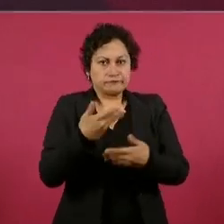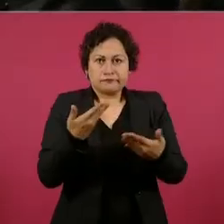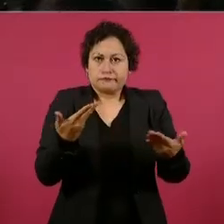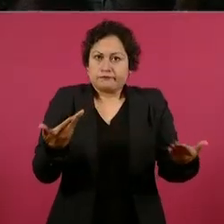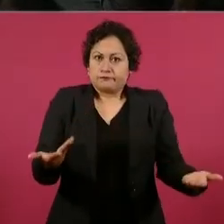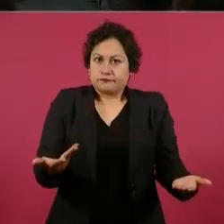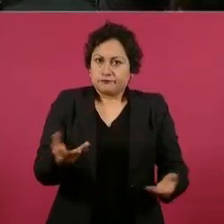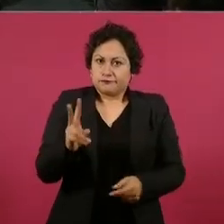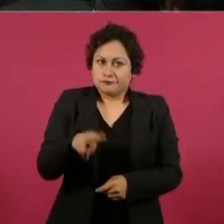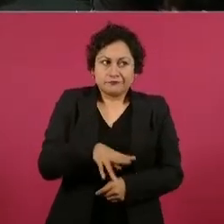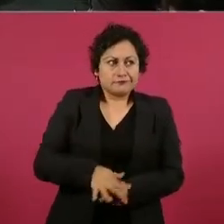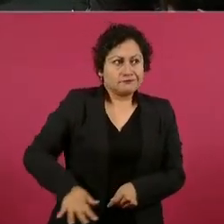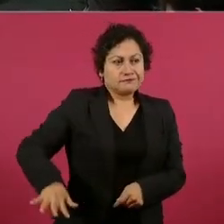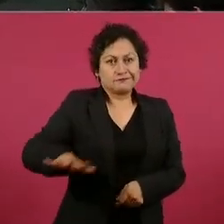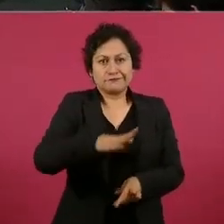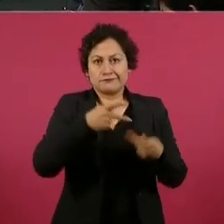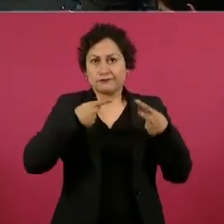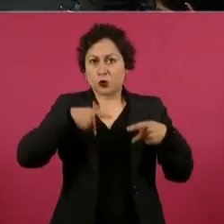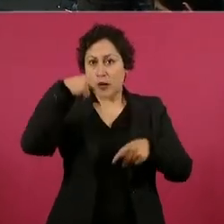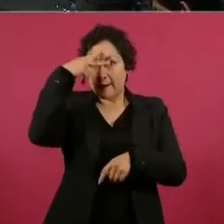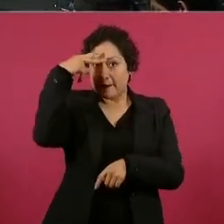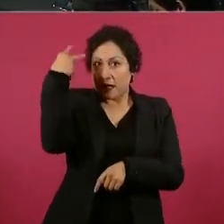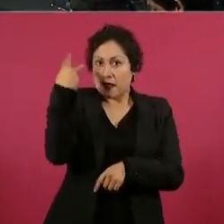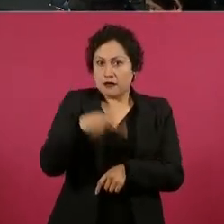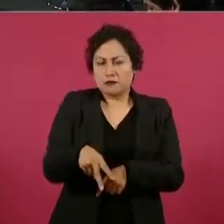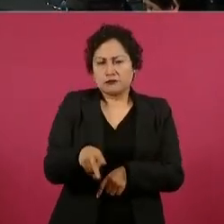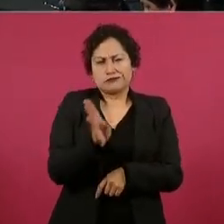Nuestro pueblo es muy bueno.